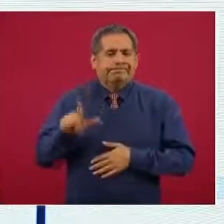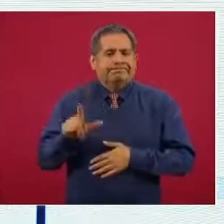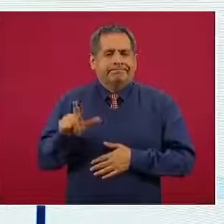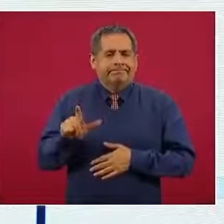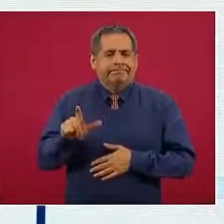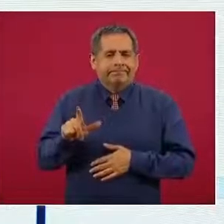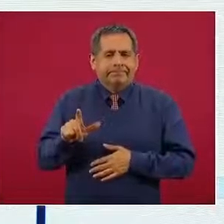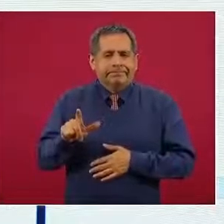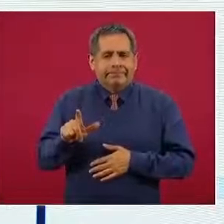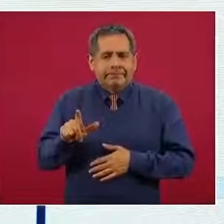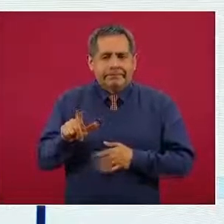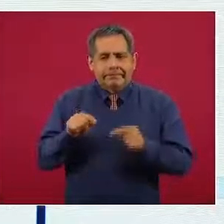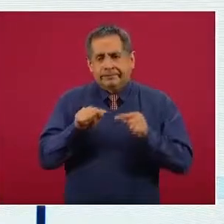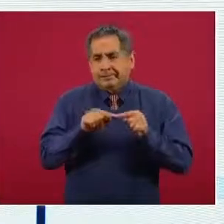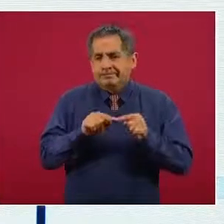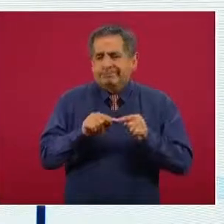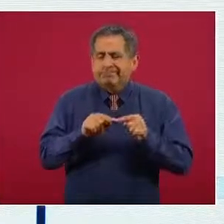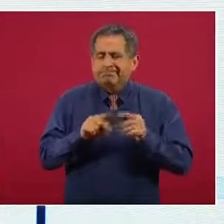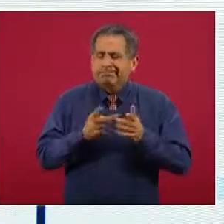9.927, que fue aquí.